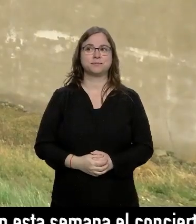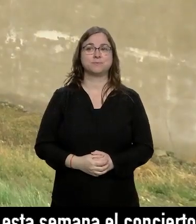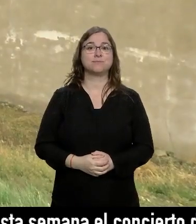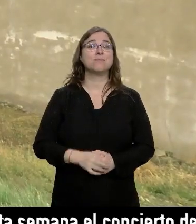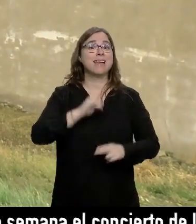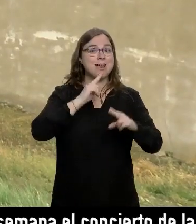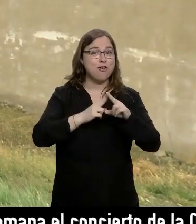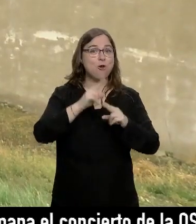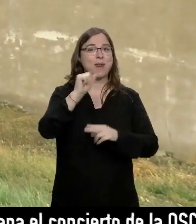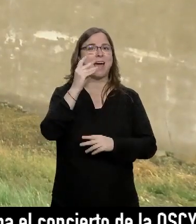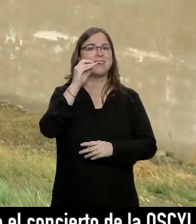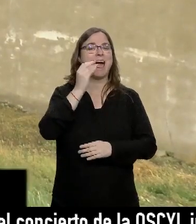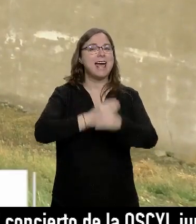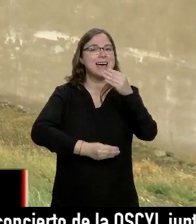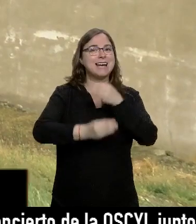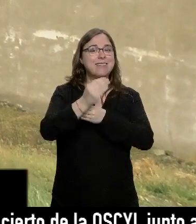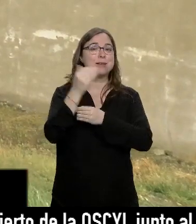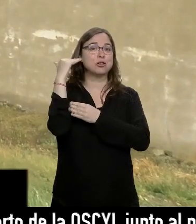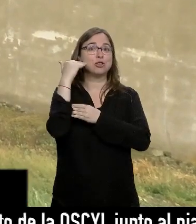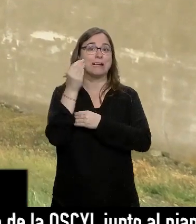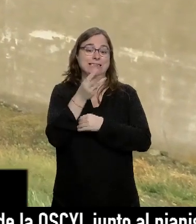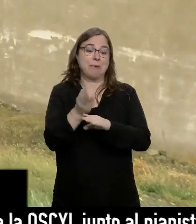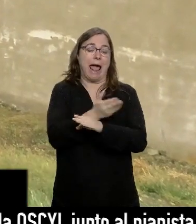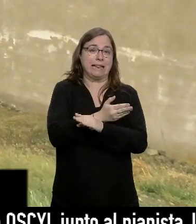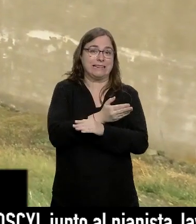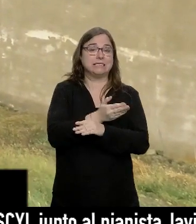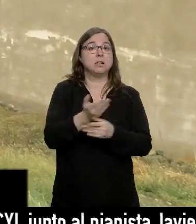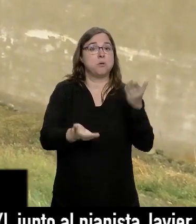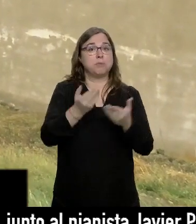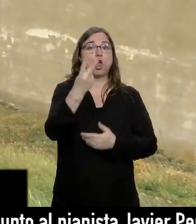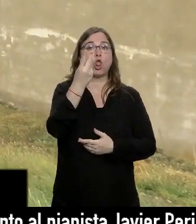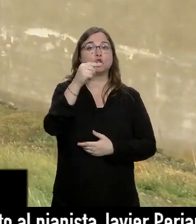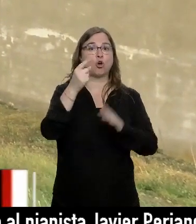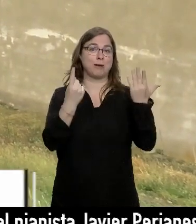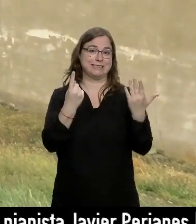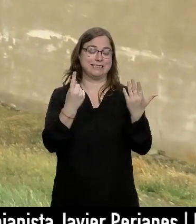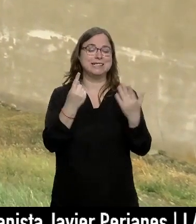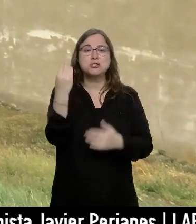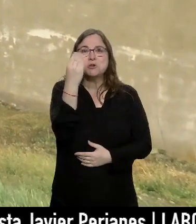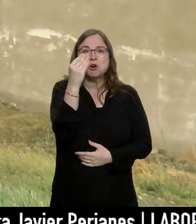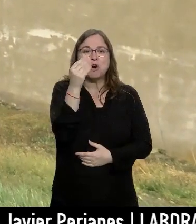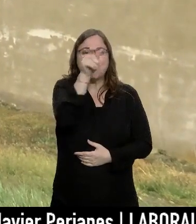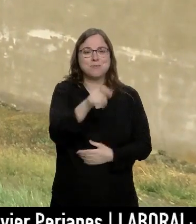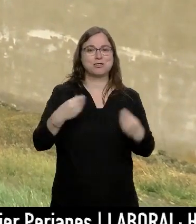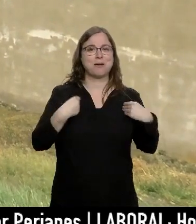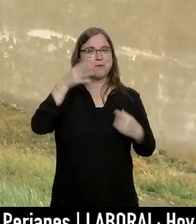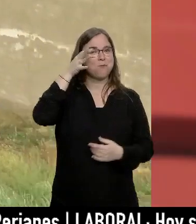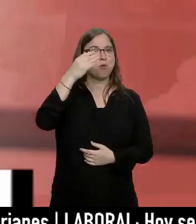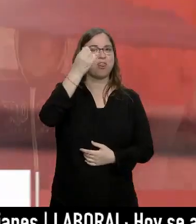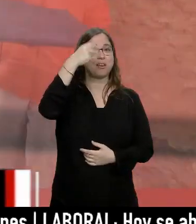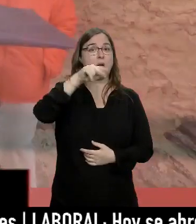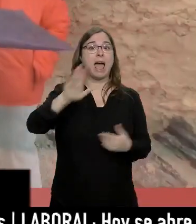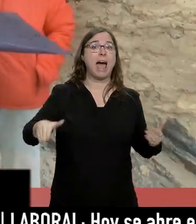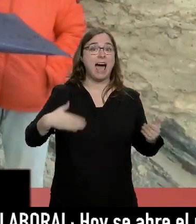Se llama Adrián, ha nacido en Soria 3 semanas antes de lo previsto y ha pesado 2,6 kilos. Es el más joven de los 30 vecinos de Cervón, donde hasta